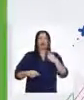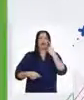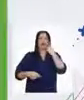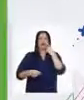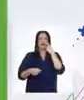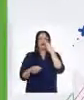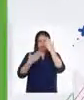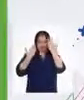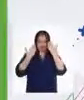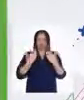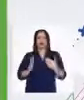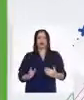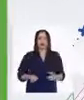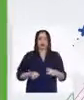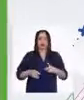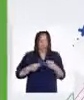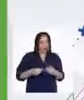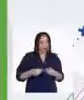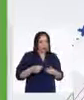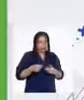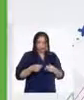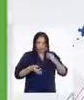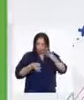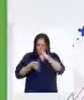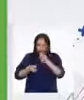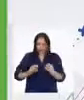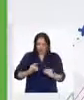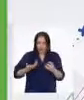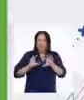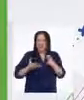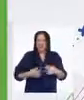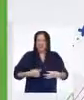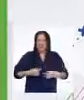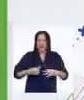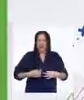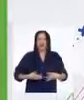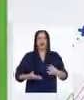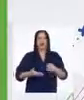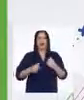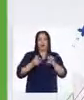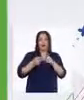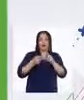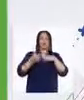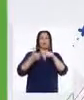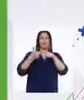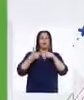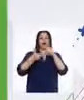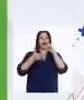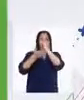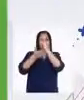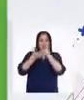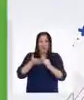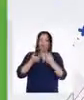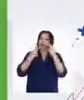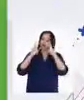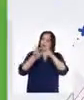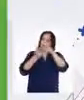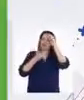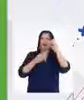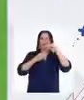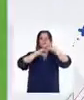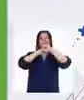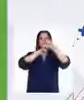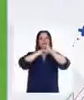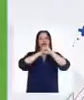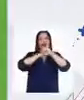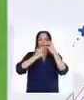maniquíes, los cortes con que se hacían la ropa, ¿no? En diseño gráfico pude ver la publicidad, pude ver